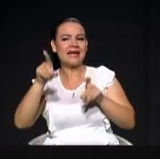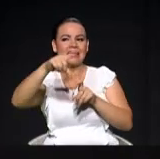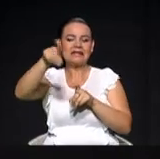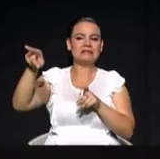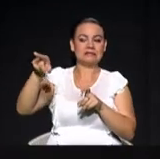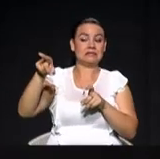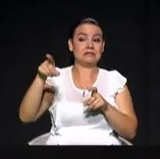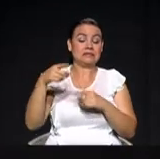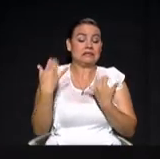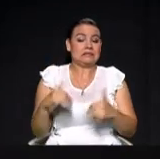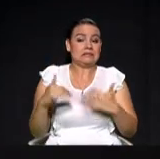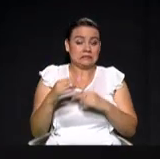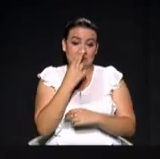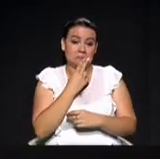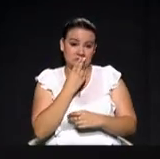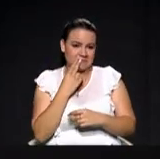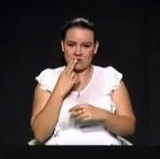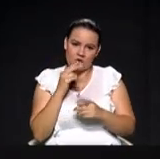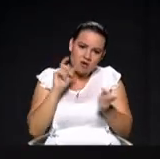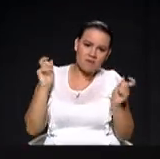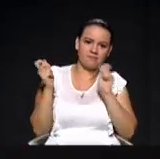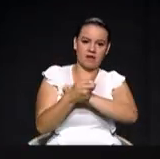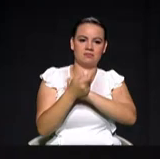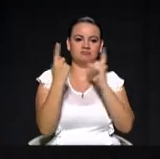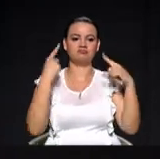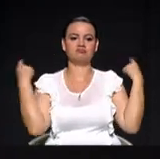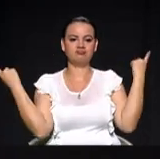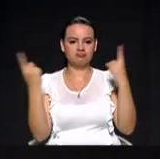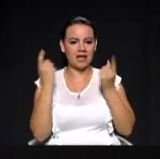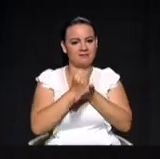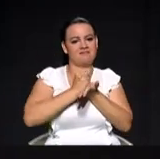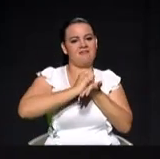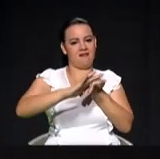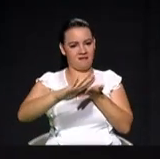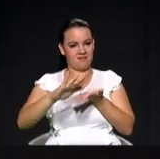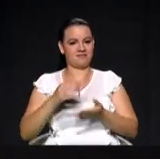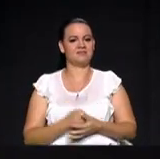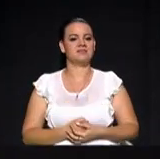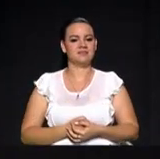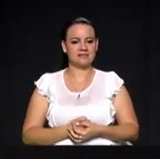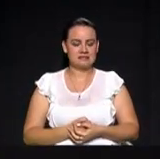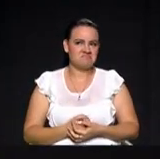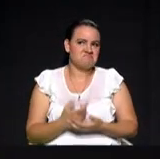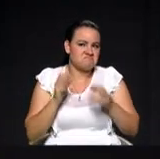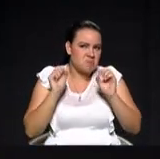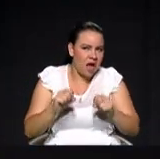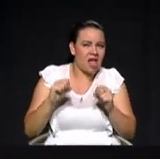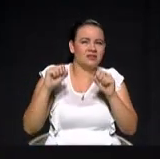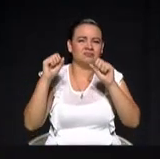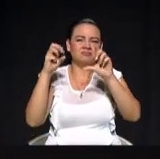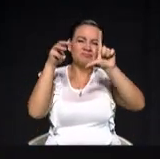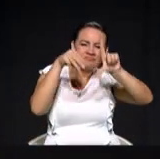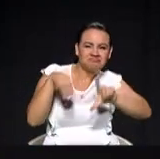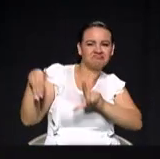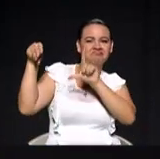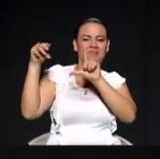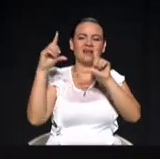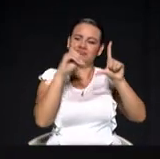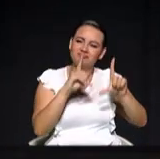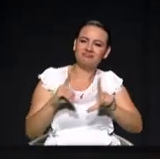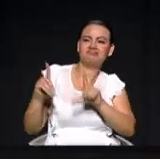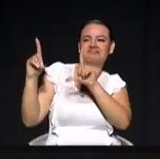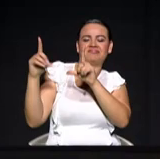universidad que la investigación formación en educación en especializaciones maestrías doctorados y posdoctorados